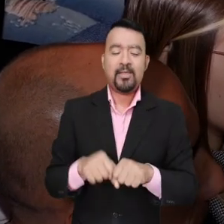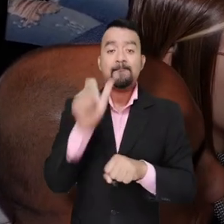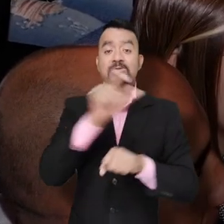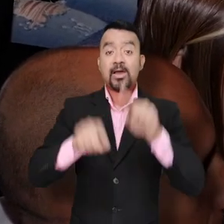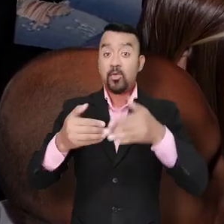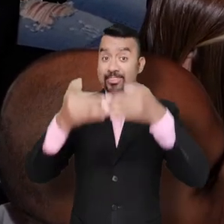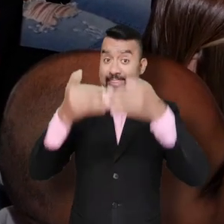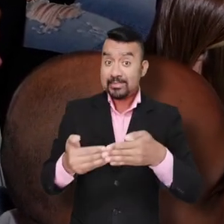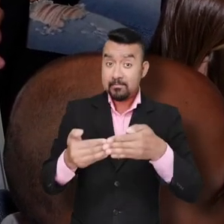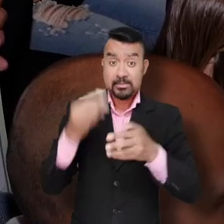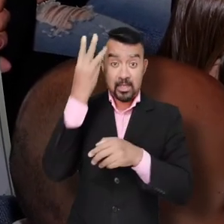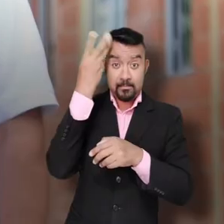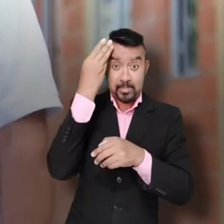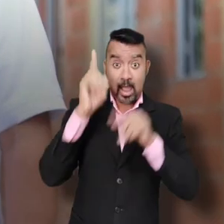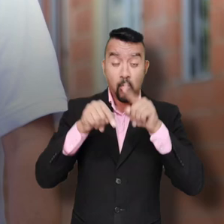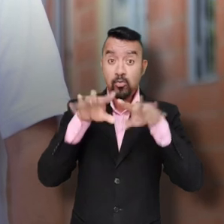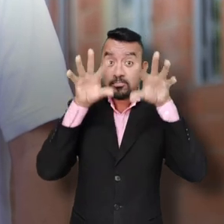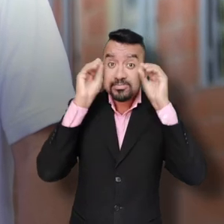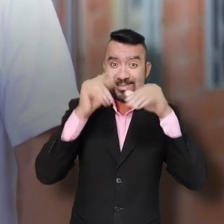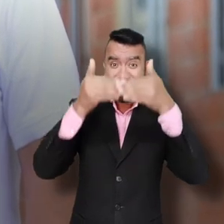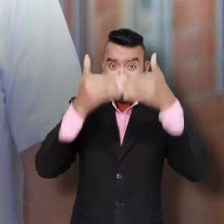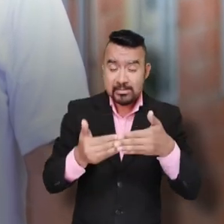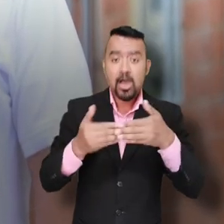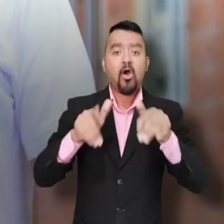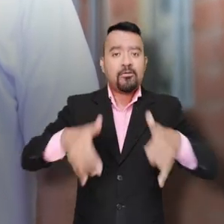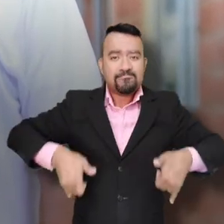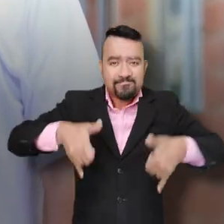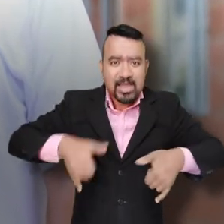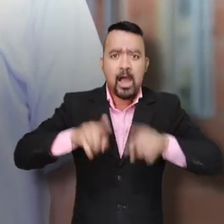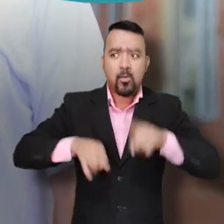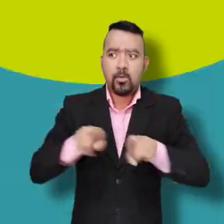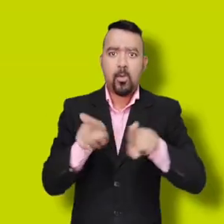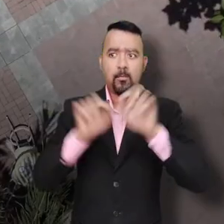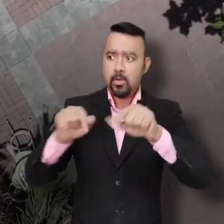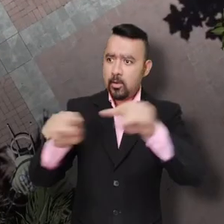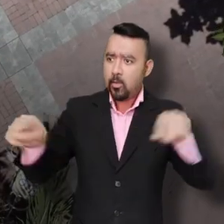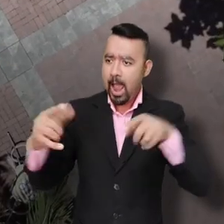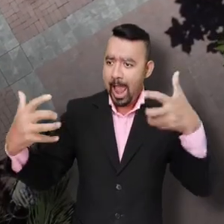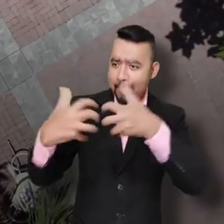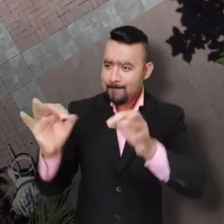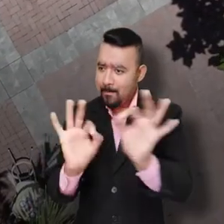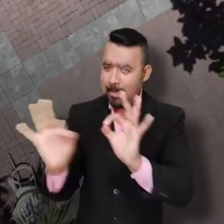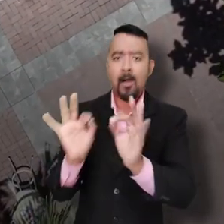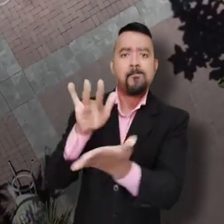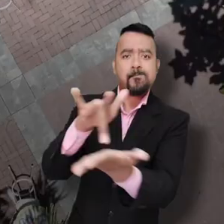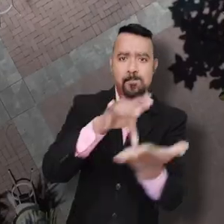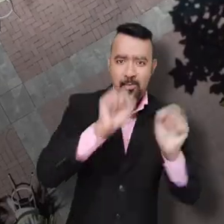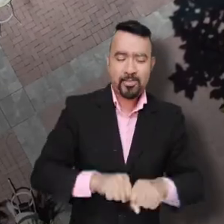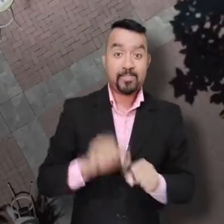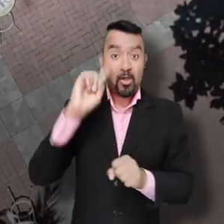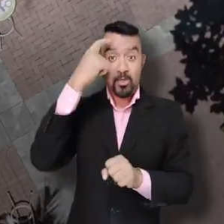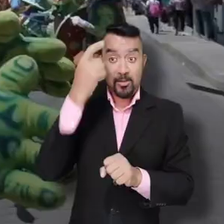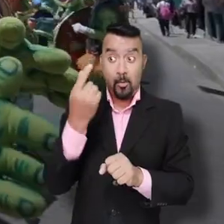subsidios de vivienda y acompañamos a nuestros afiliados y sus familias a crear nuevos recuerdos. Hemos recorrido este camino con determinación